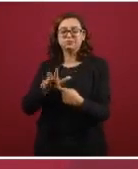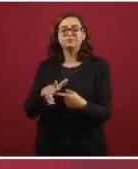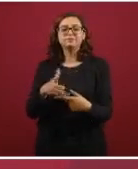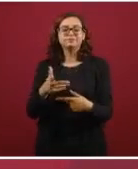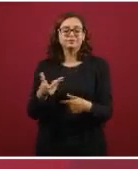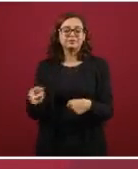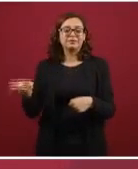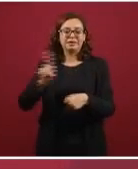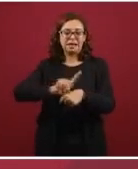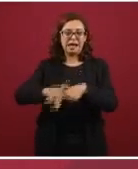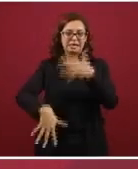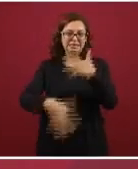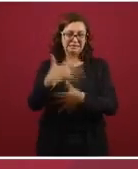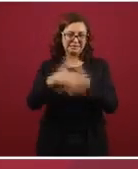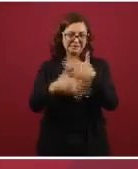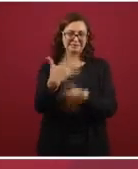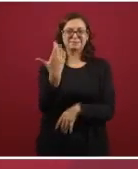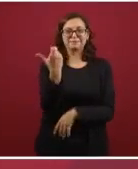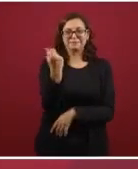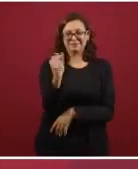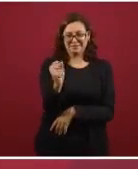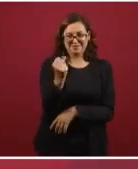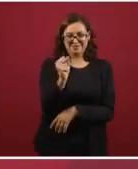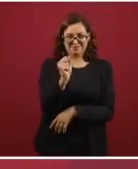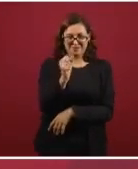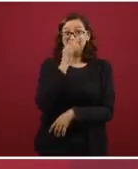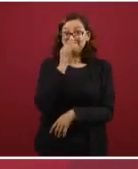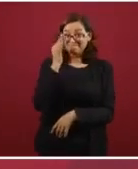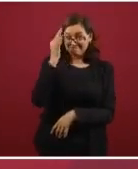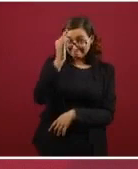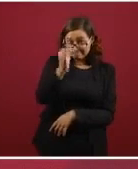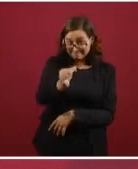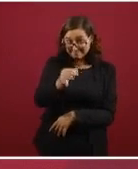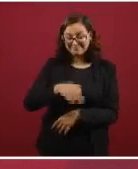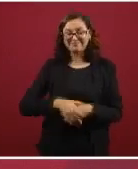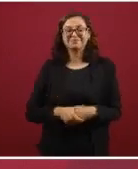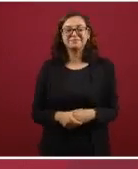15, te los adelanto.